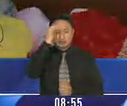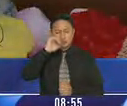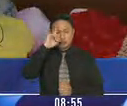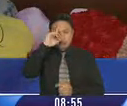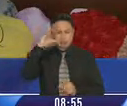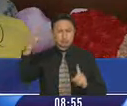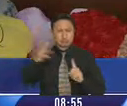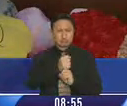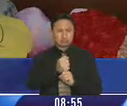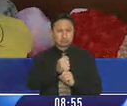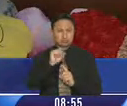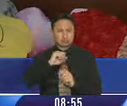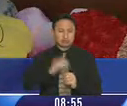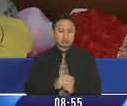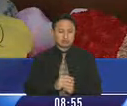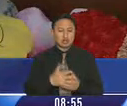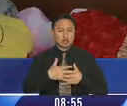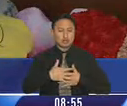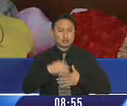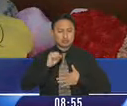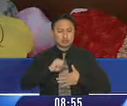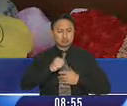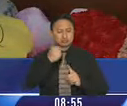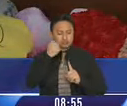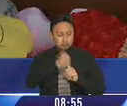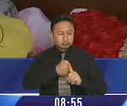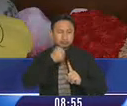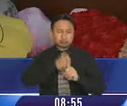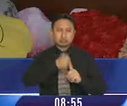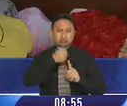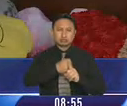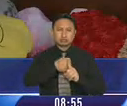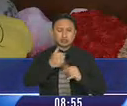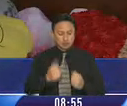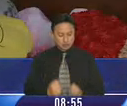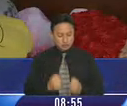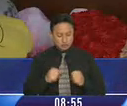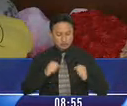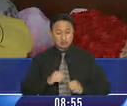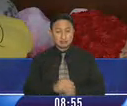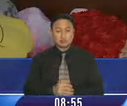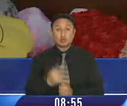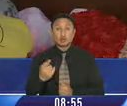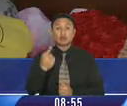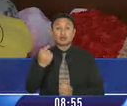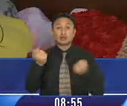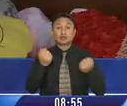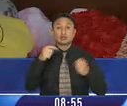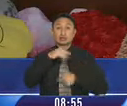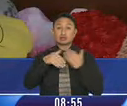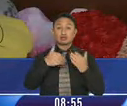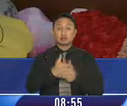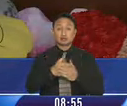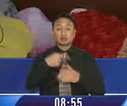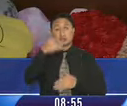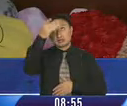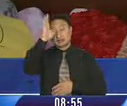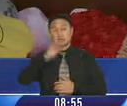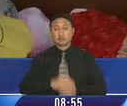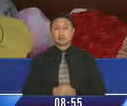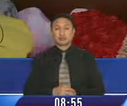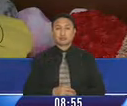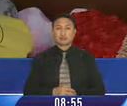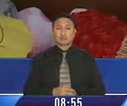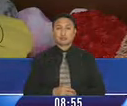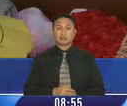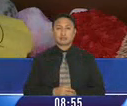logro, por lo cual nosotros debemos seguir luchando y debemos seguir fuertes. El único que tiene el control de todo esto es Dios. Y